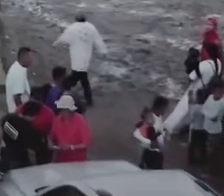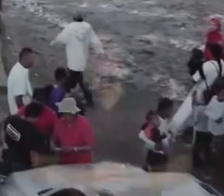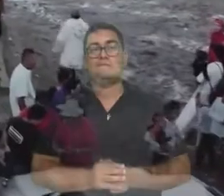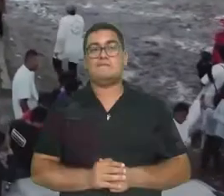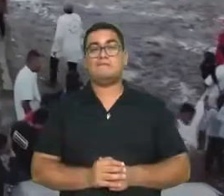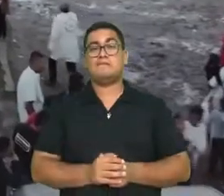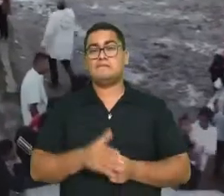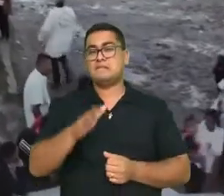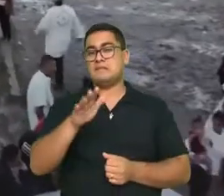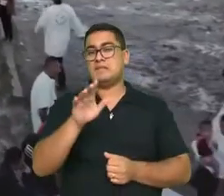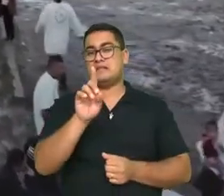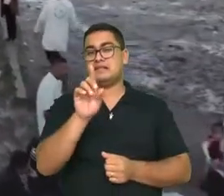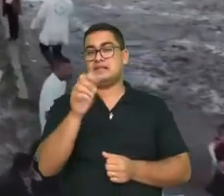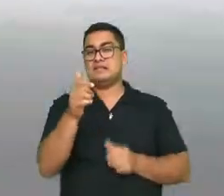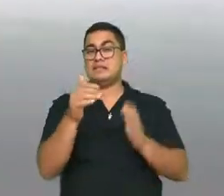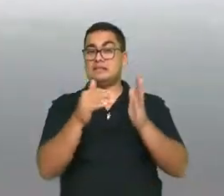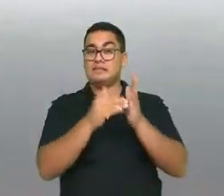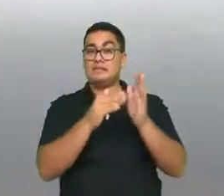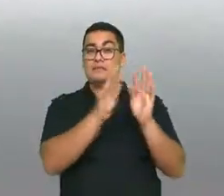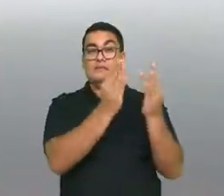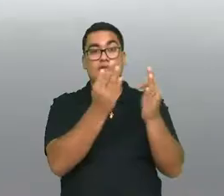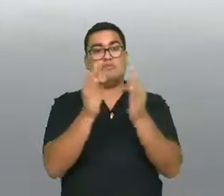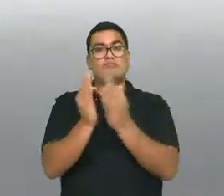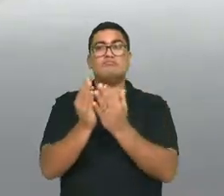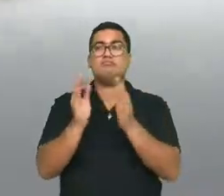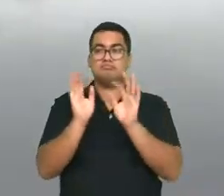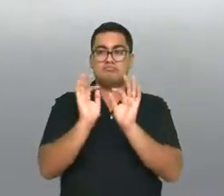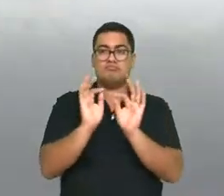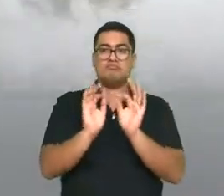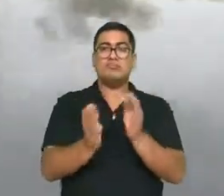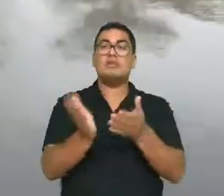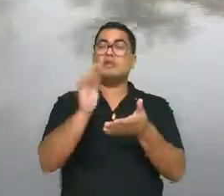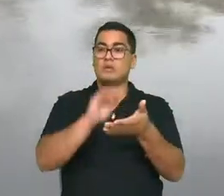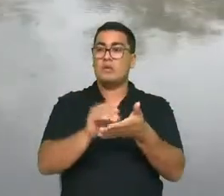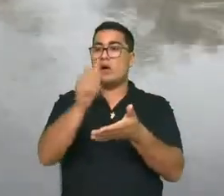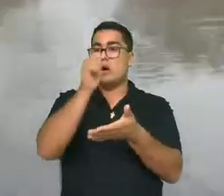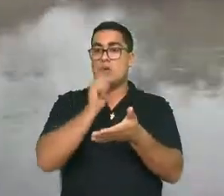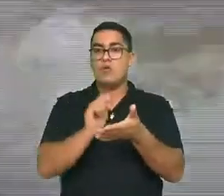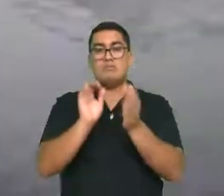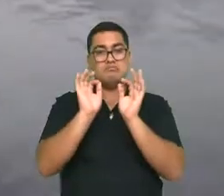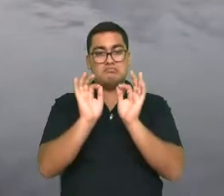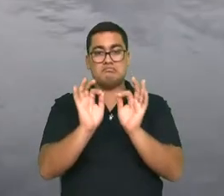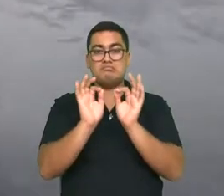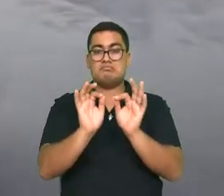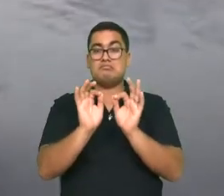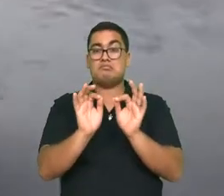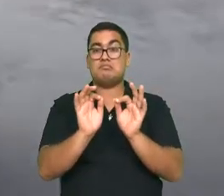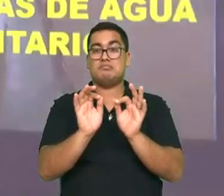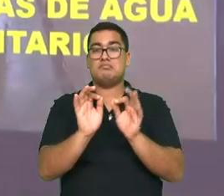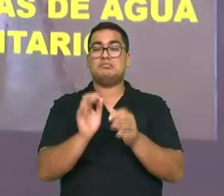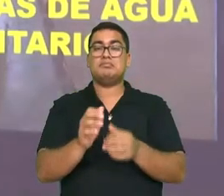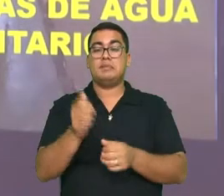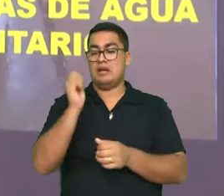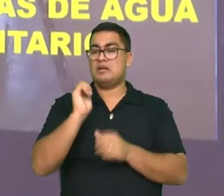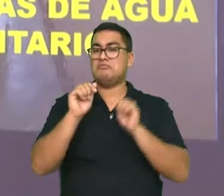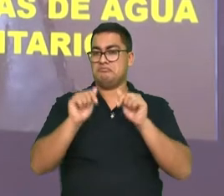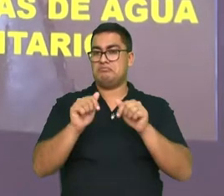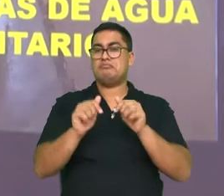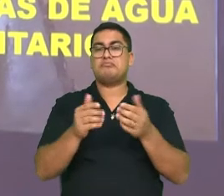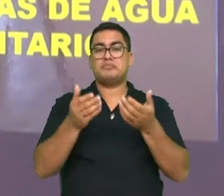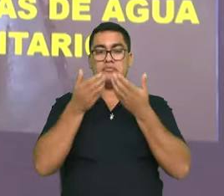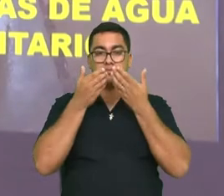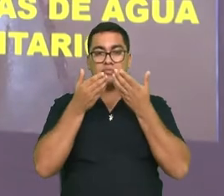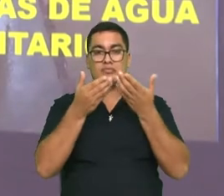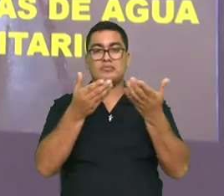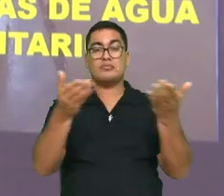A más de 16.000 familias se les ha restablecido el servicio del agua potable en las últimas 24 horas. Así lo ha compartido el